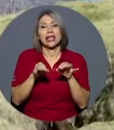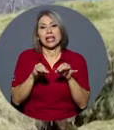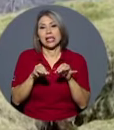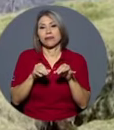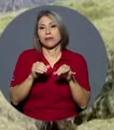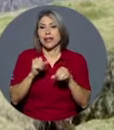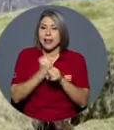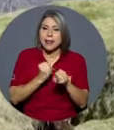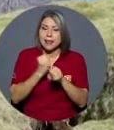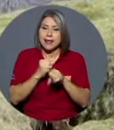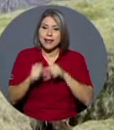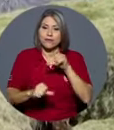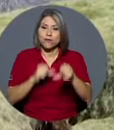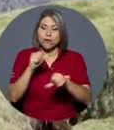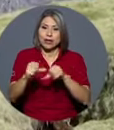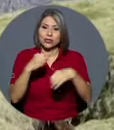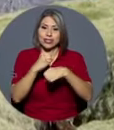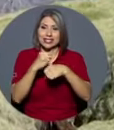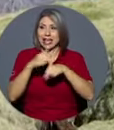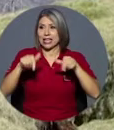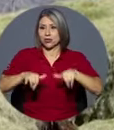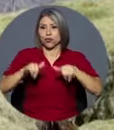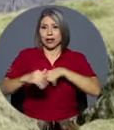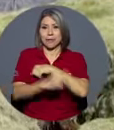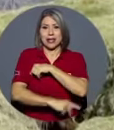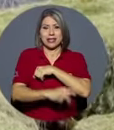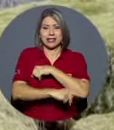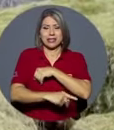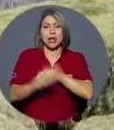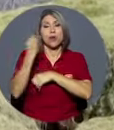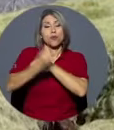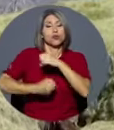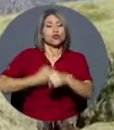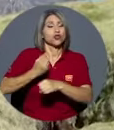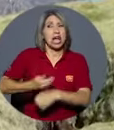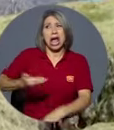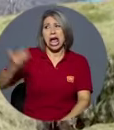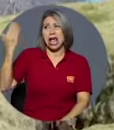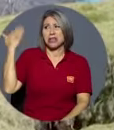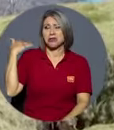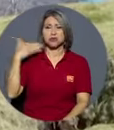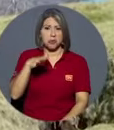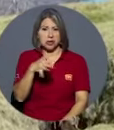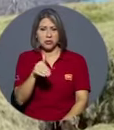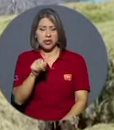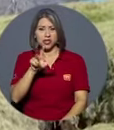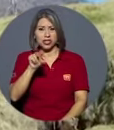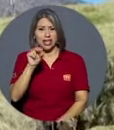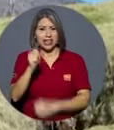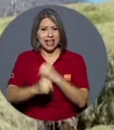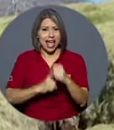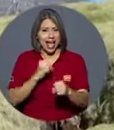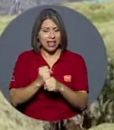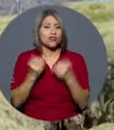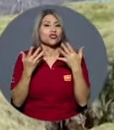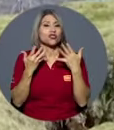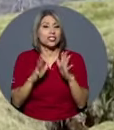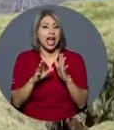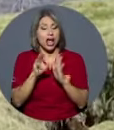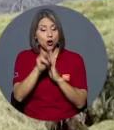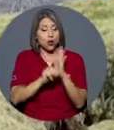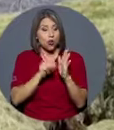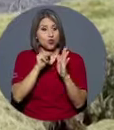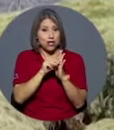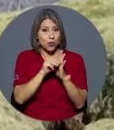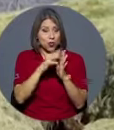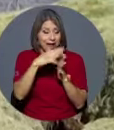esfuerzos que se han hecho en el país. En el país desde hace muchos años, hace alrededor de 30 años, se insertó en la